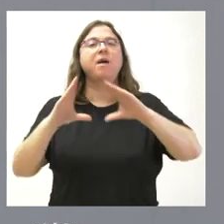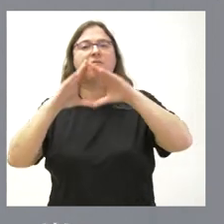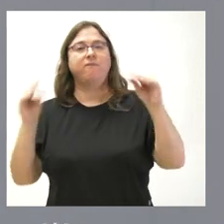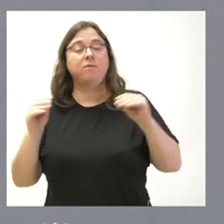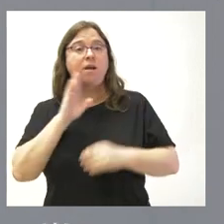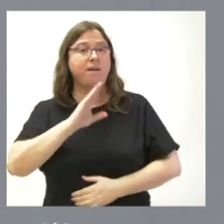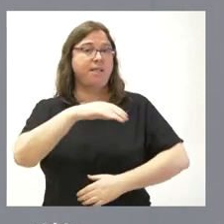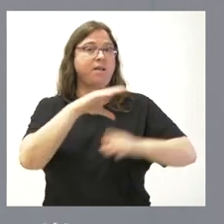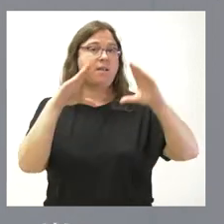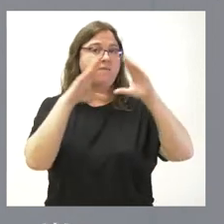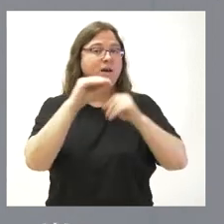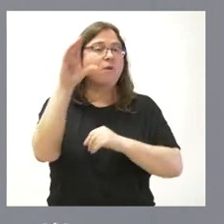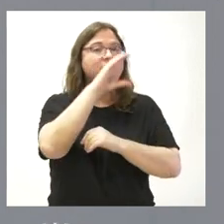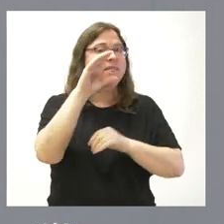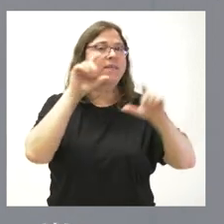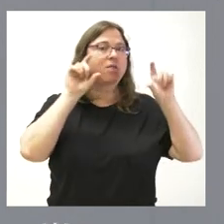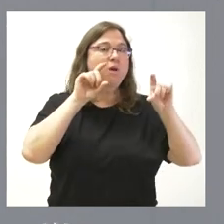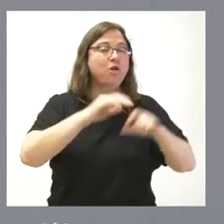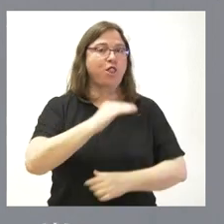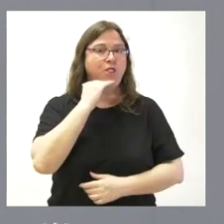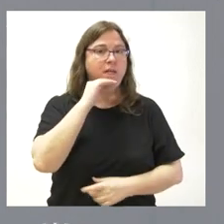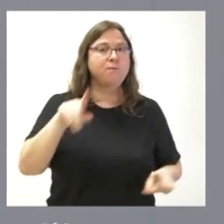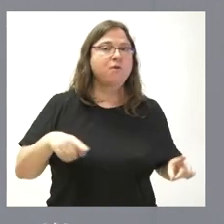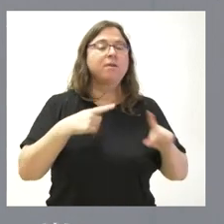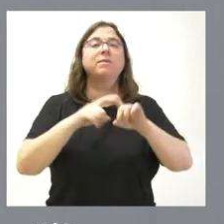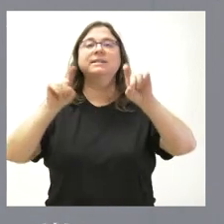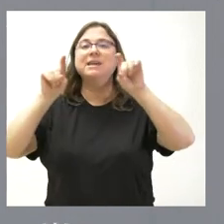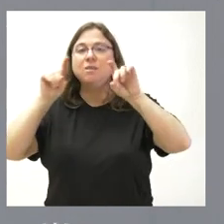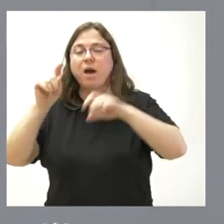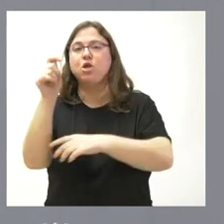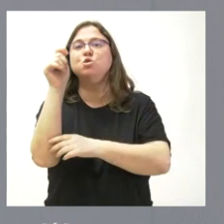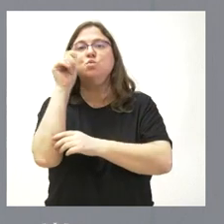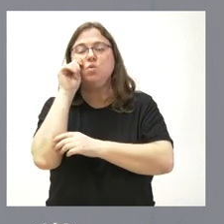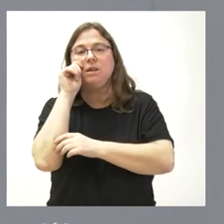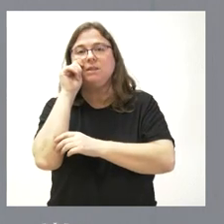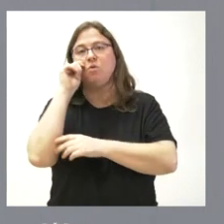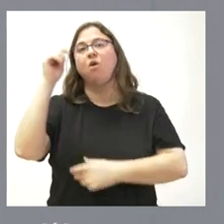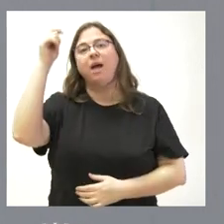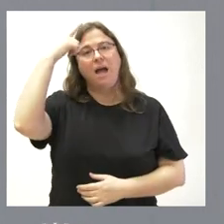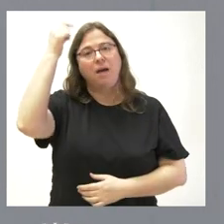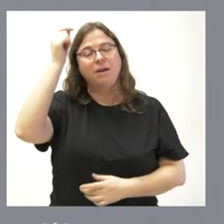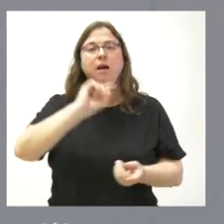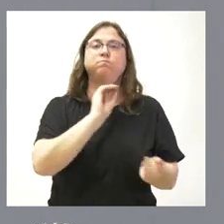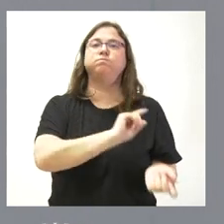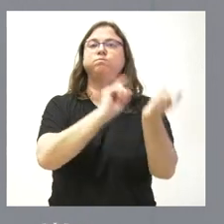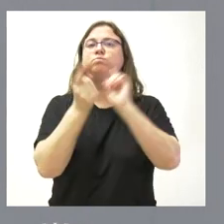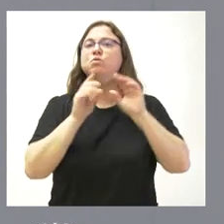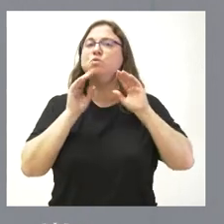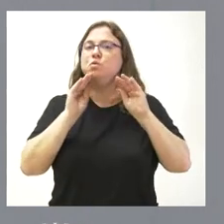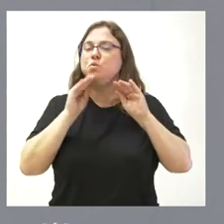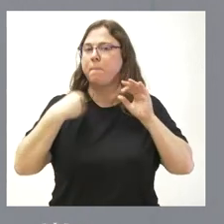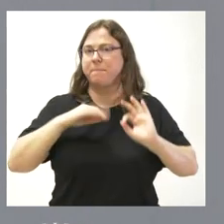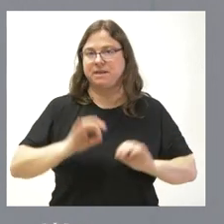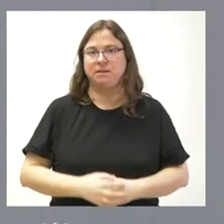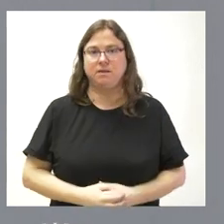ciencias de la educación en Zamora y la de Educación y turismo en Ávila en sustitución de las escuelas universitarias con el mismo nombre